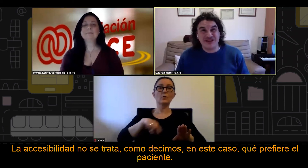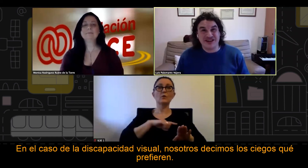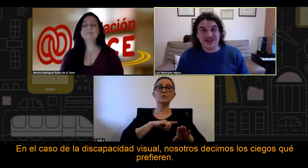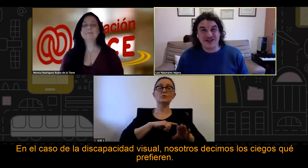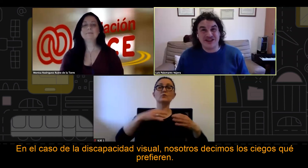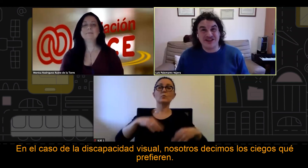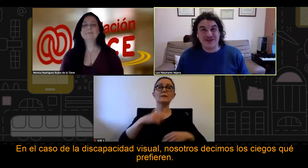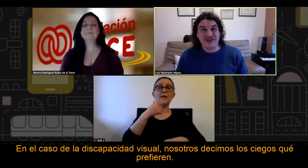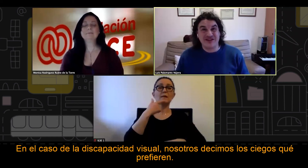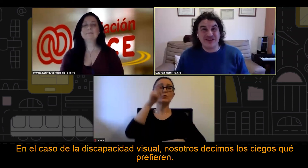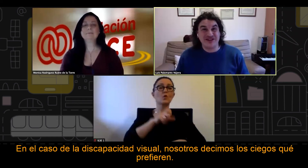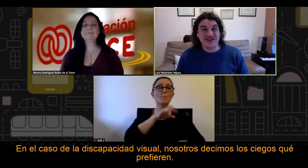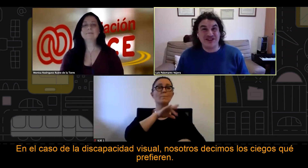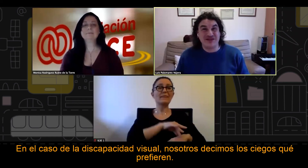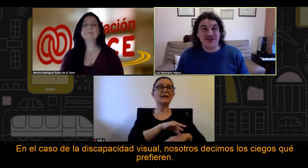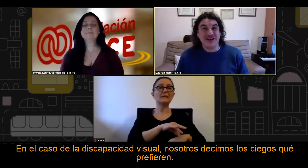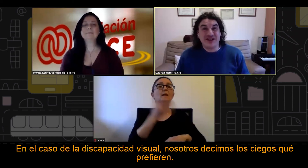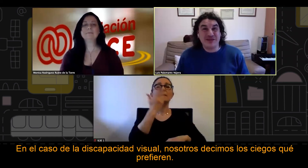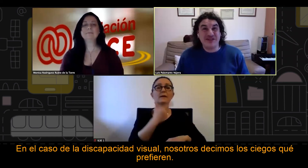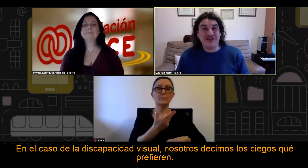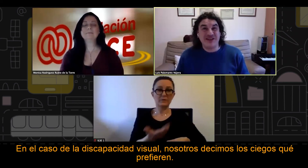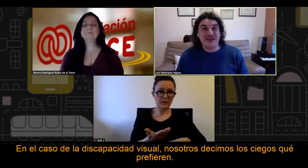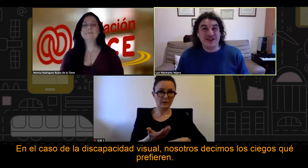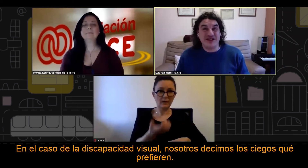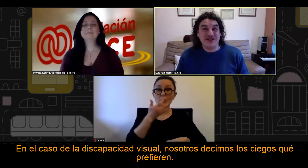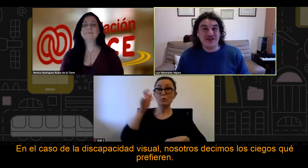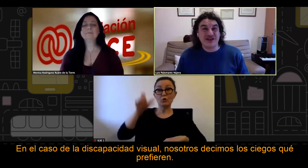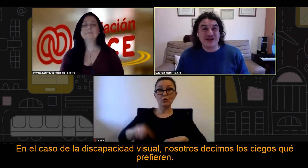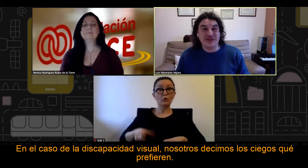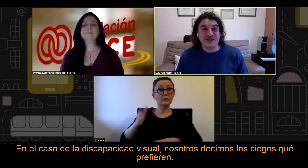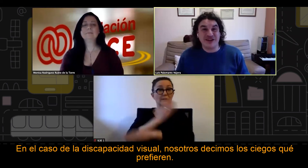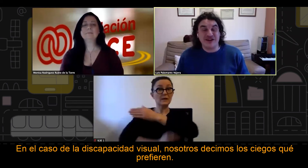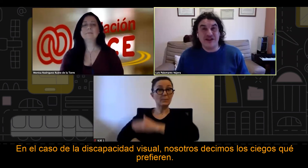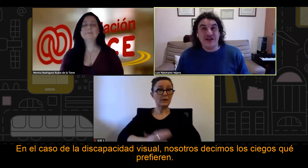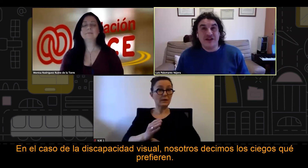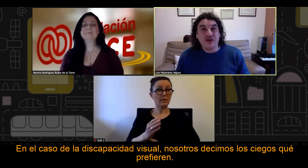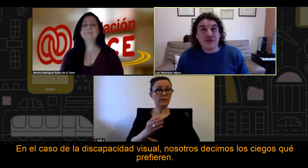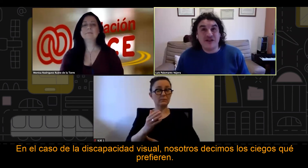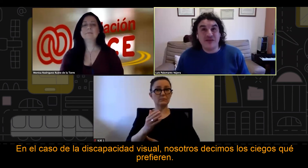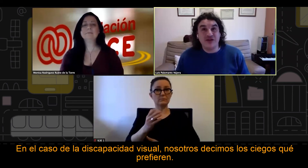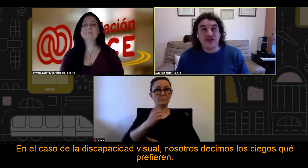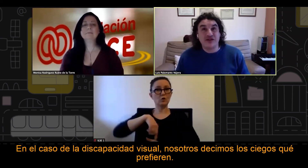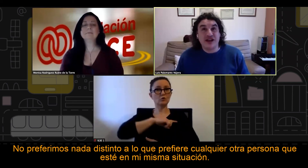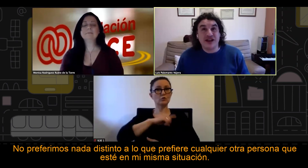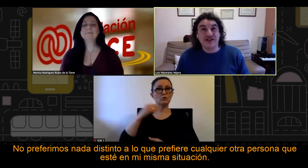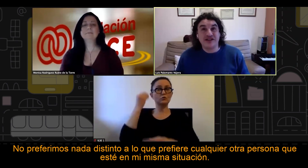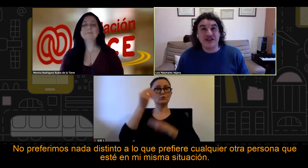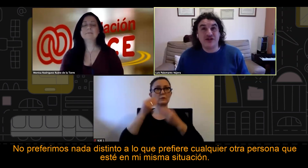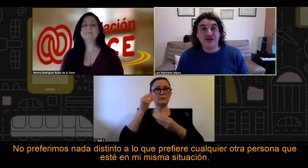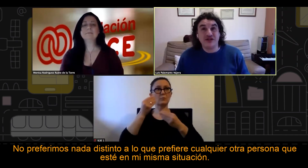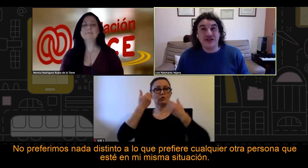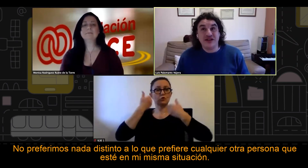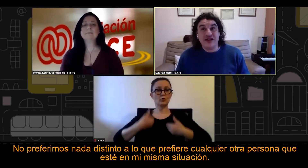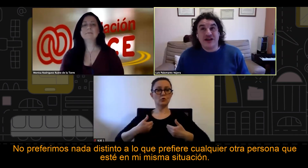pues en el caso de la discapacidad visual nosotros decimos, a ver, los ciegos, ¿qué prefieren? No preferimos nada